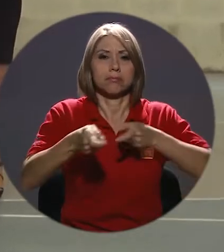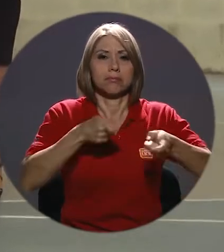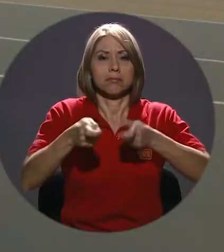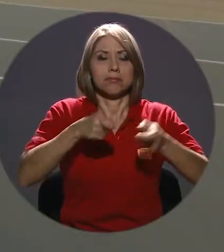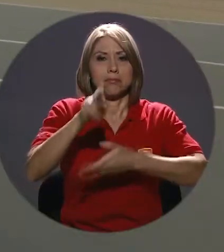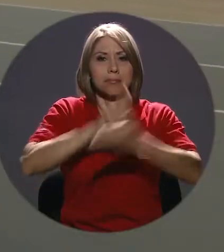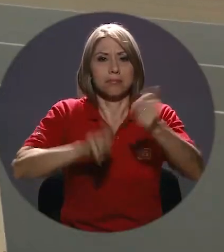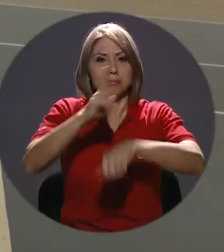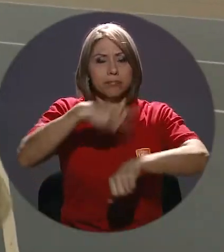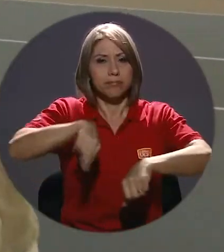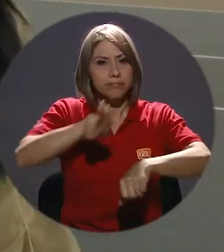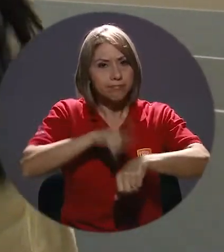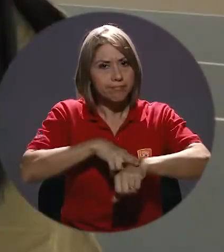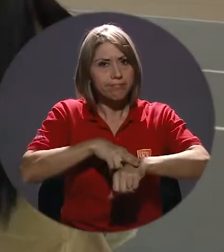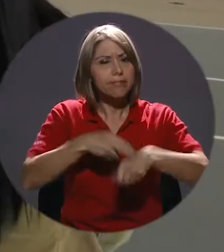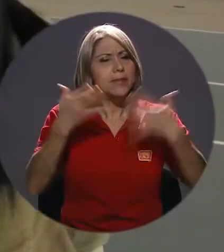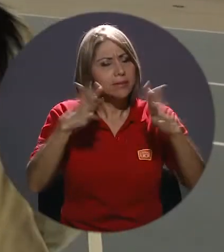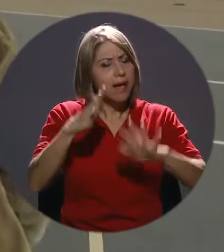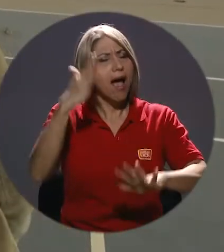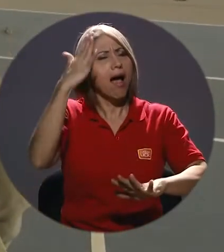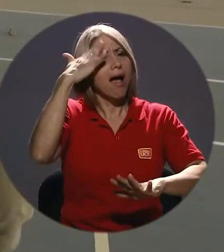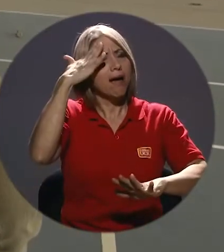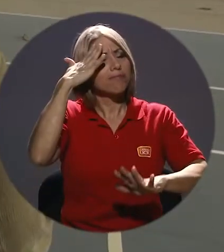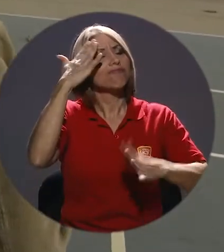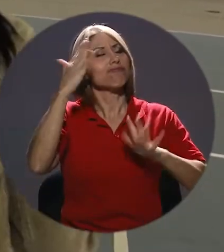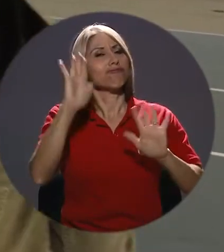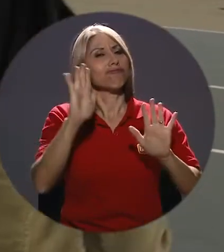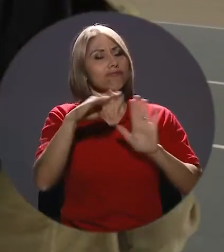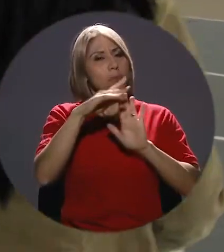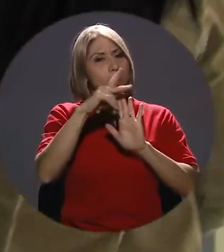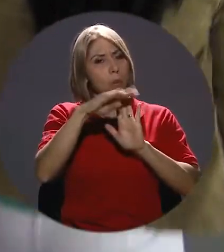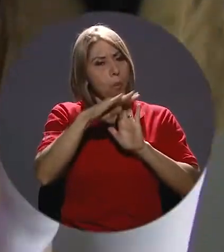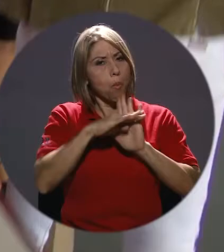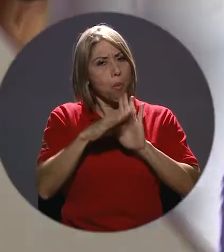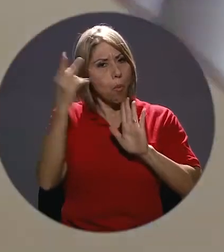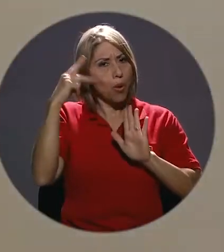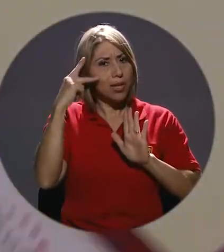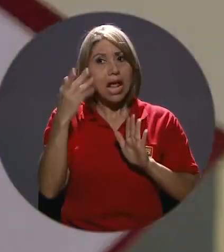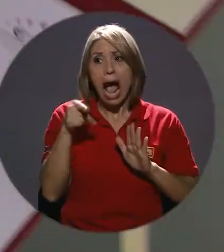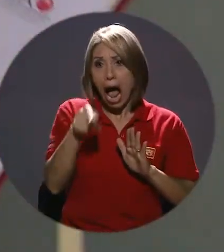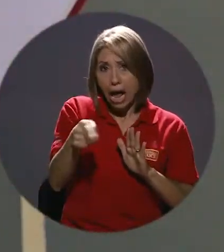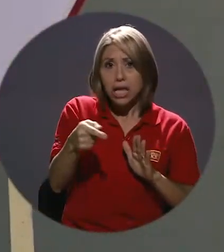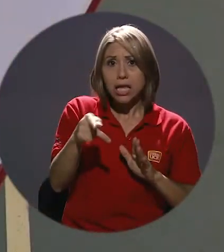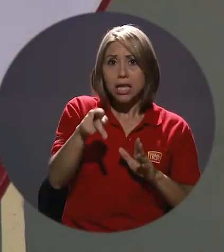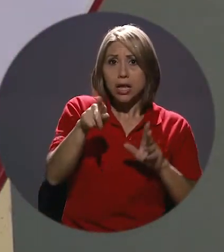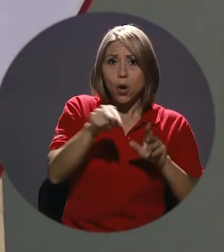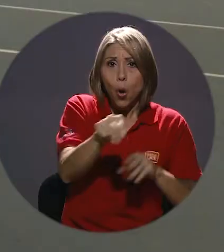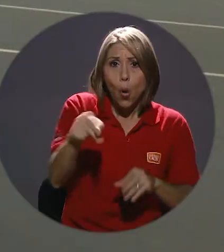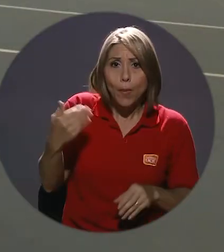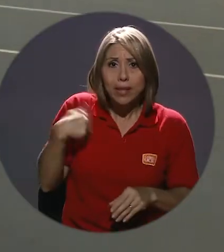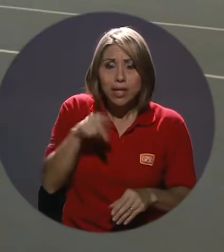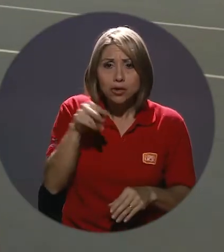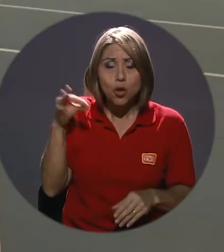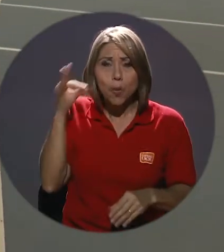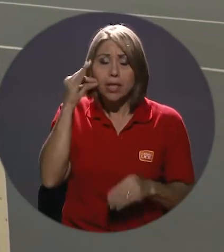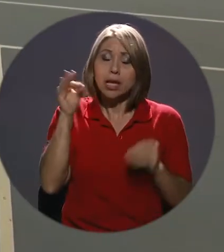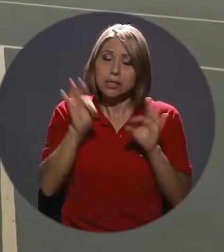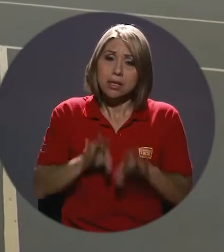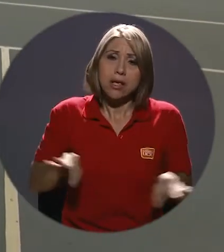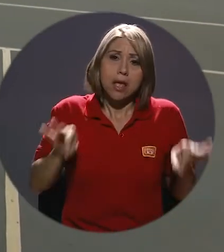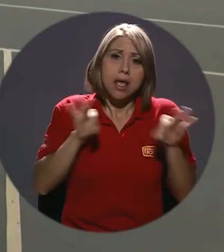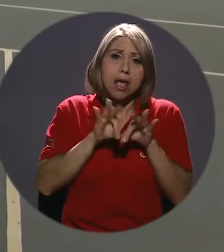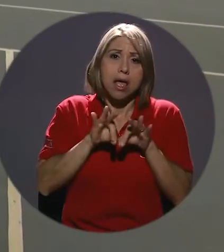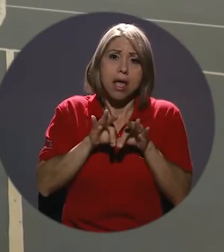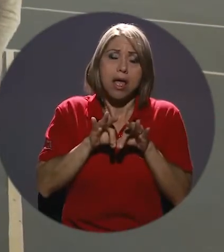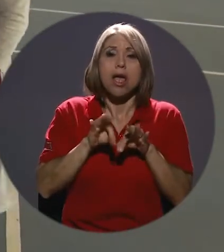de la Universidad Nacional, que ha tenido esa política. Hay compañeras y compañeros muy destacados, Dunia, en este